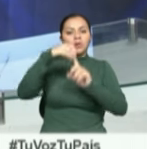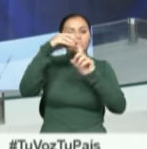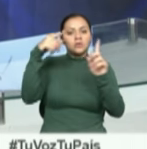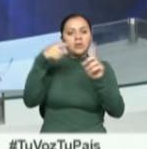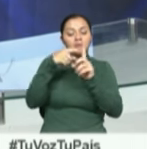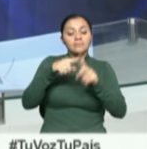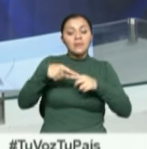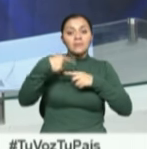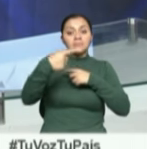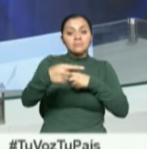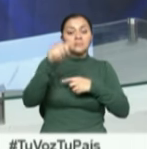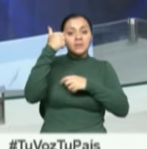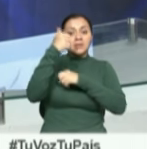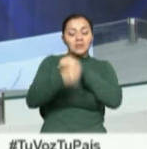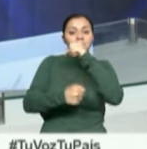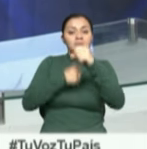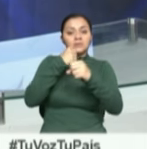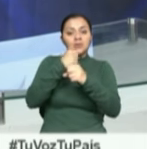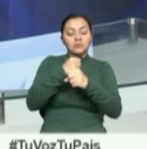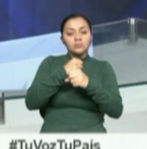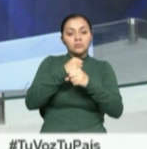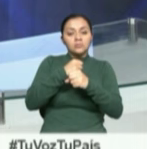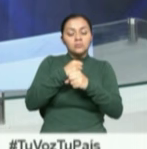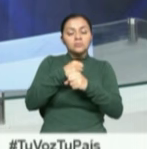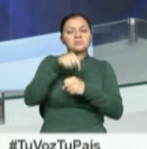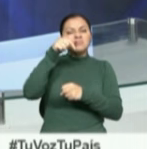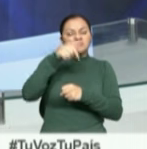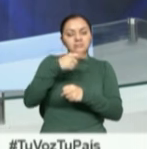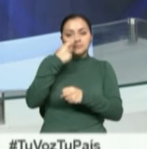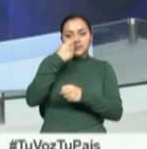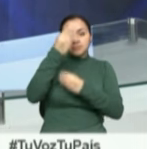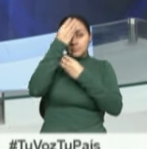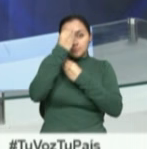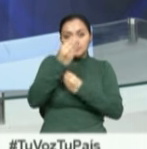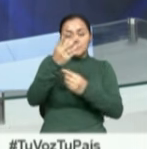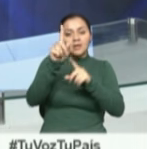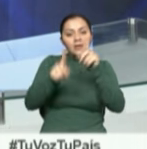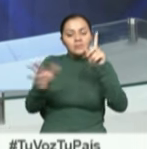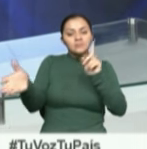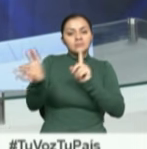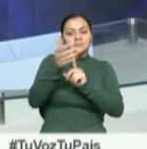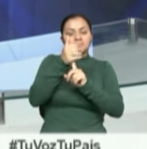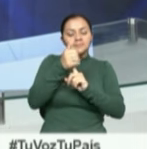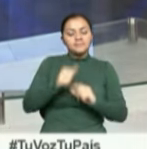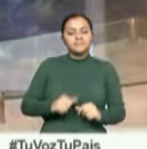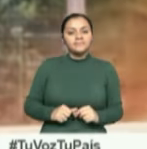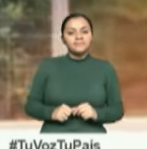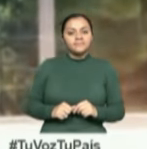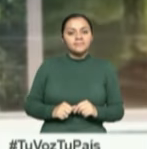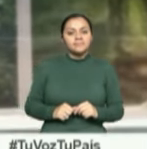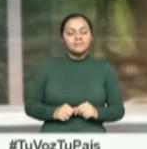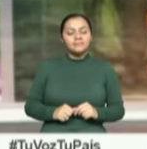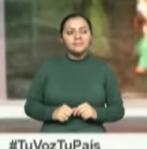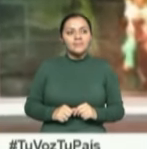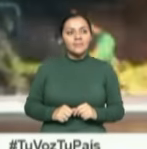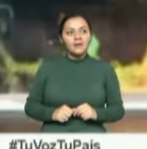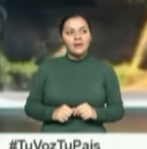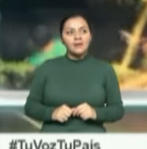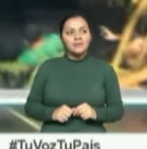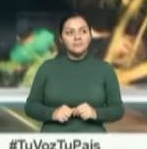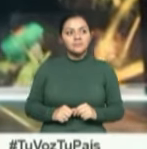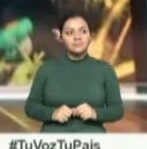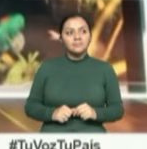de celebrar los 10 años de este proceso político, le contamos algunos de los logros en este sector.